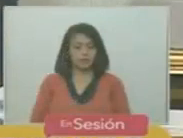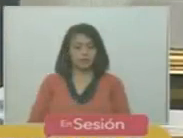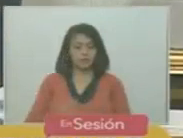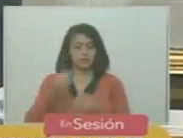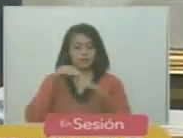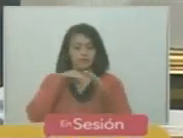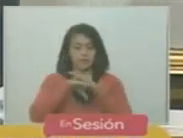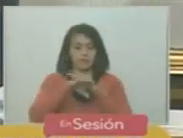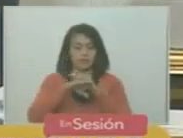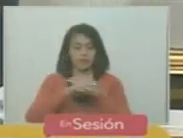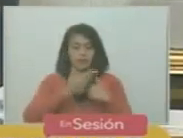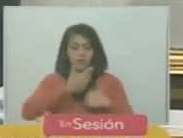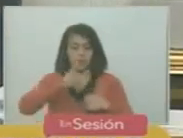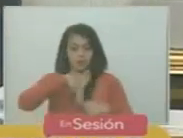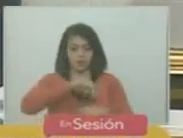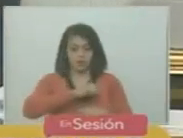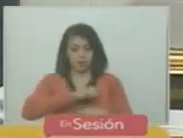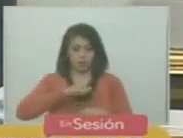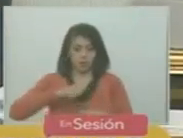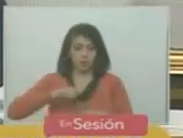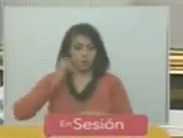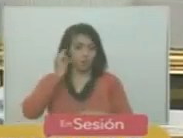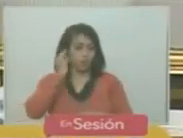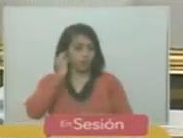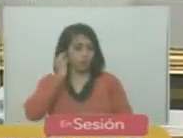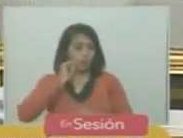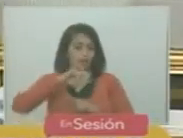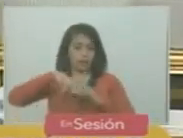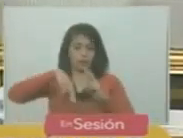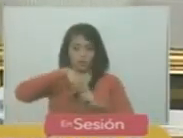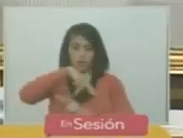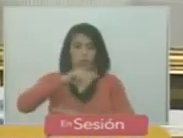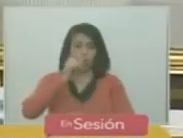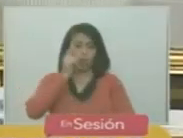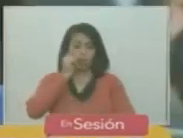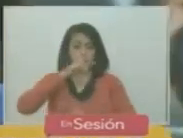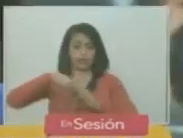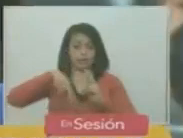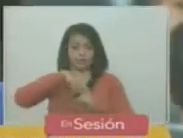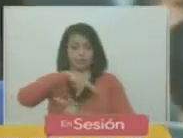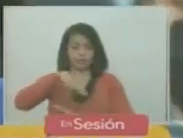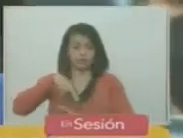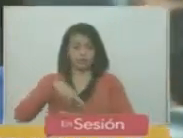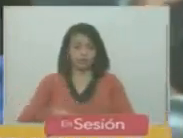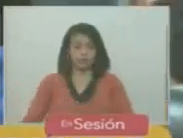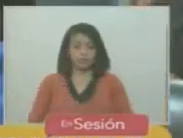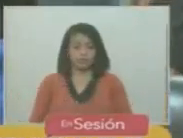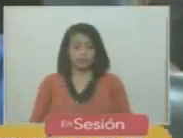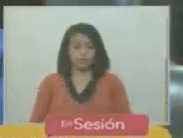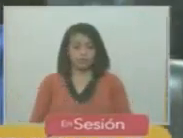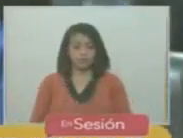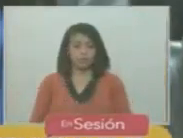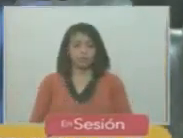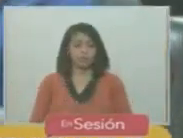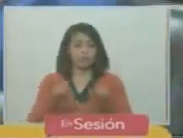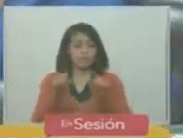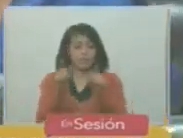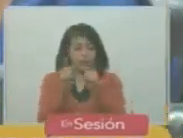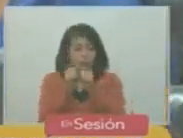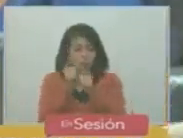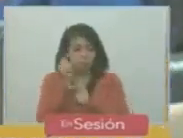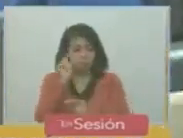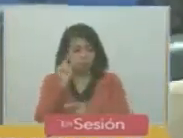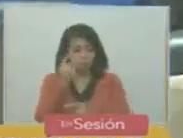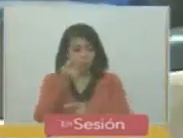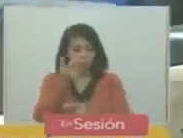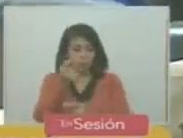depositada en nuestras almas de mujeres revolucionarias y de hombres revolucionarios, esa minúscula